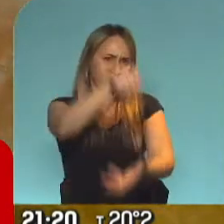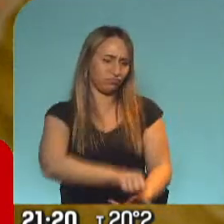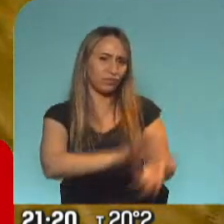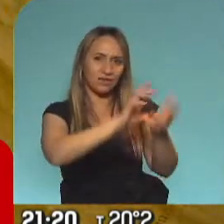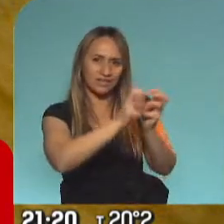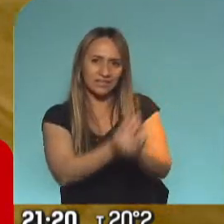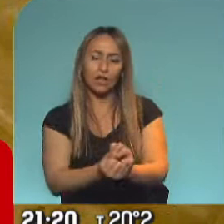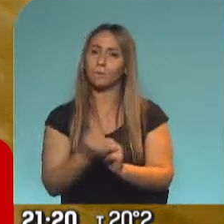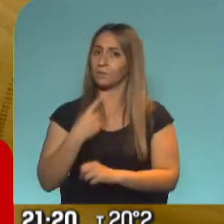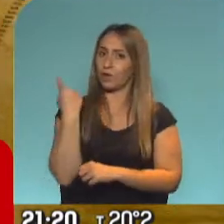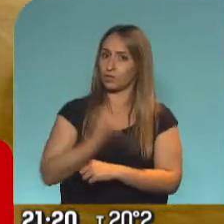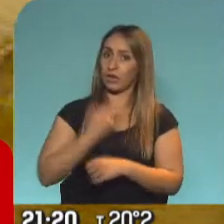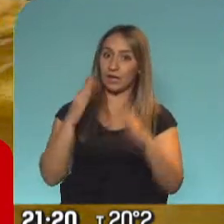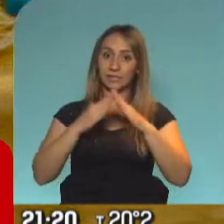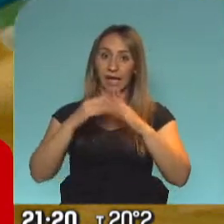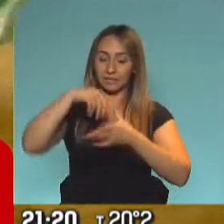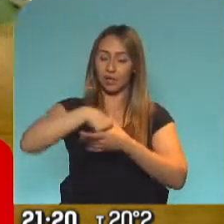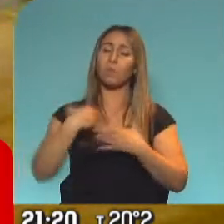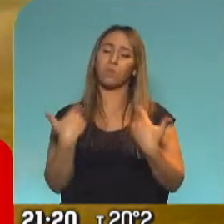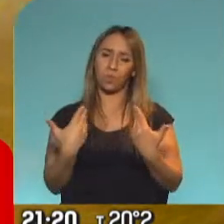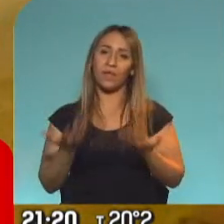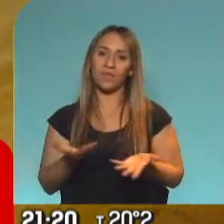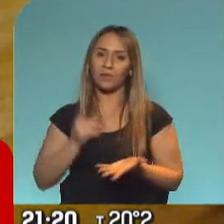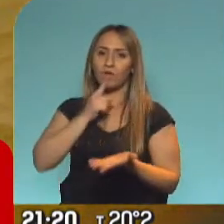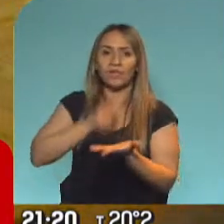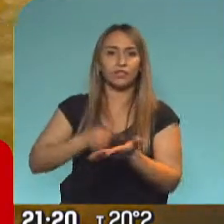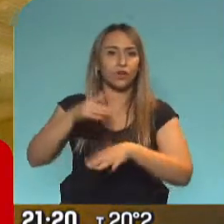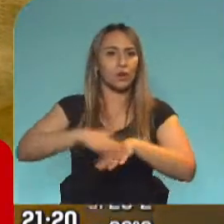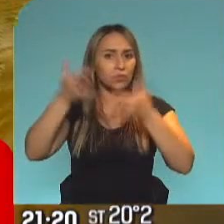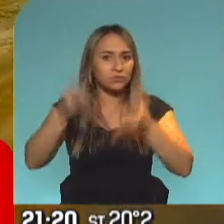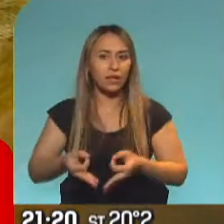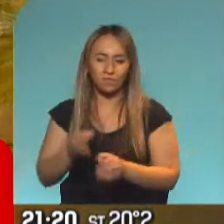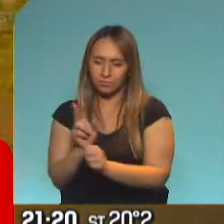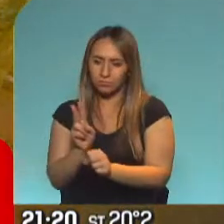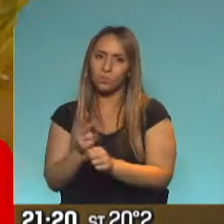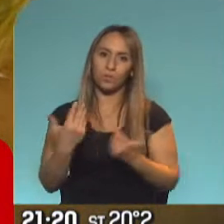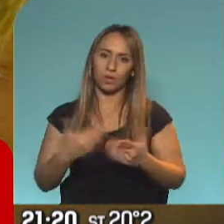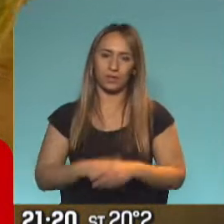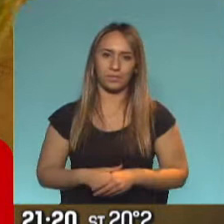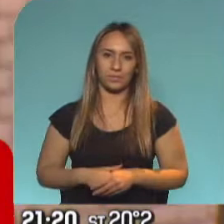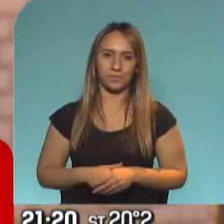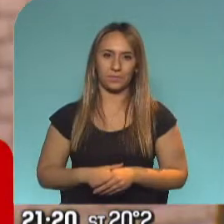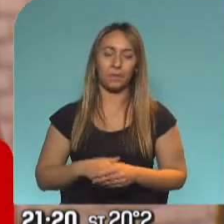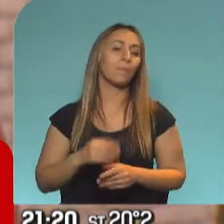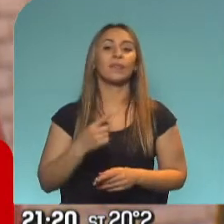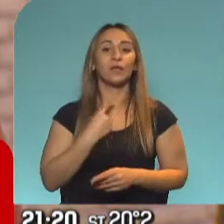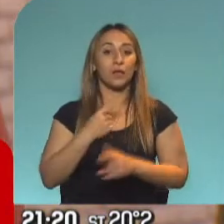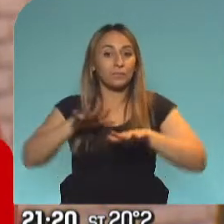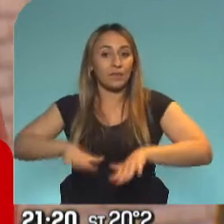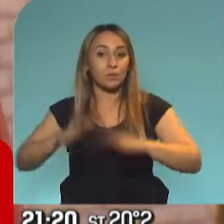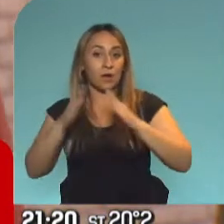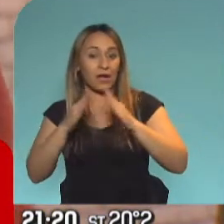casas con una disposición responsable. Yo creo que una de las facilidades que nos da estar en casa es que nos permite empezar